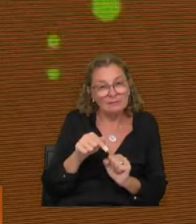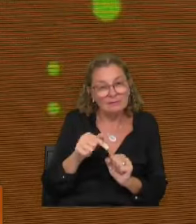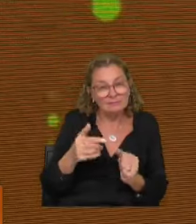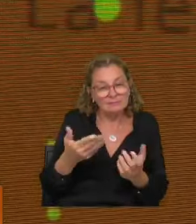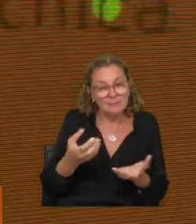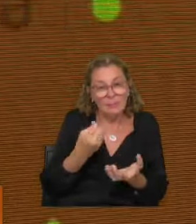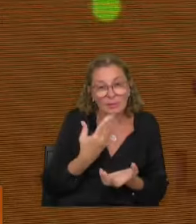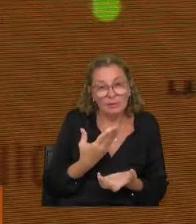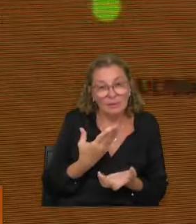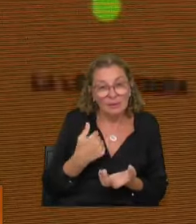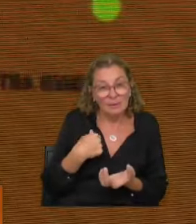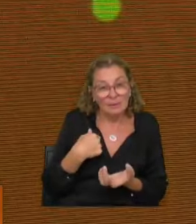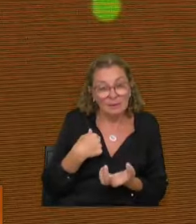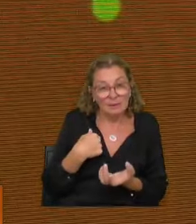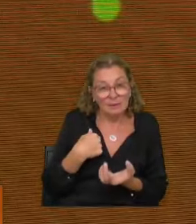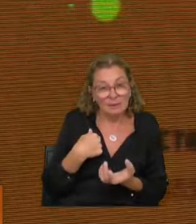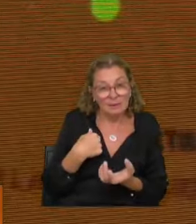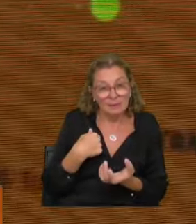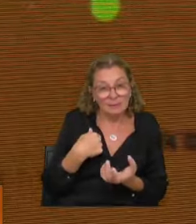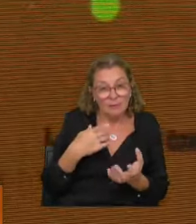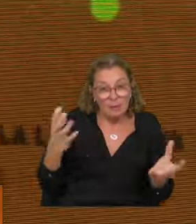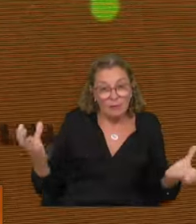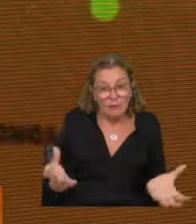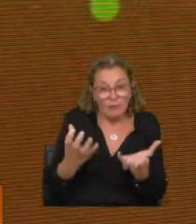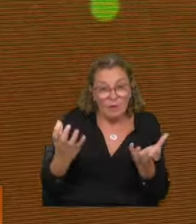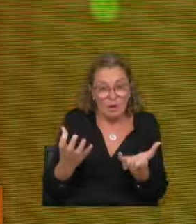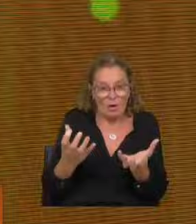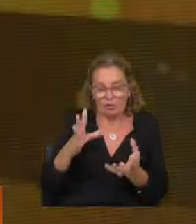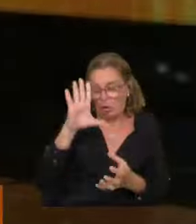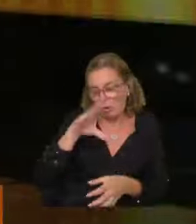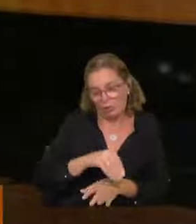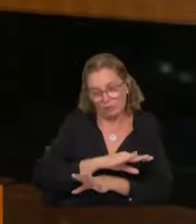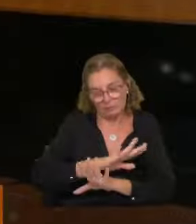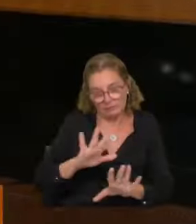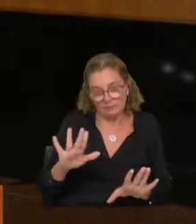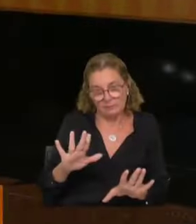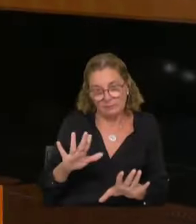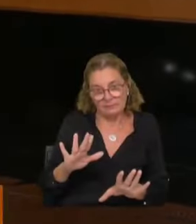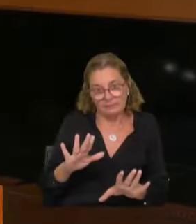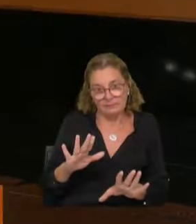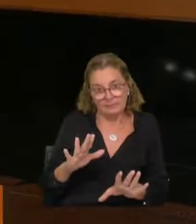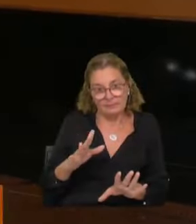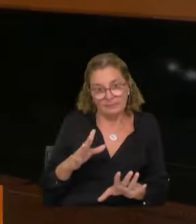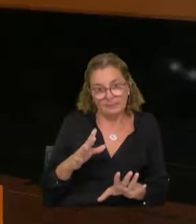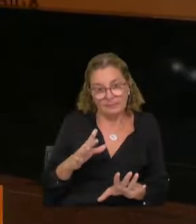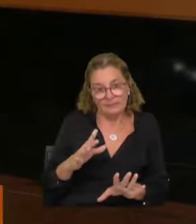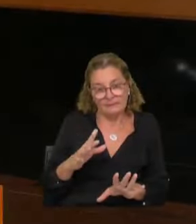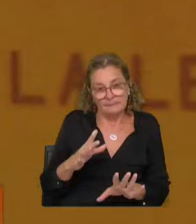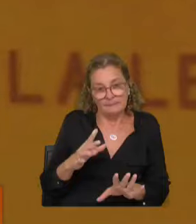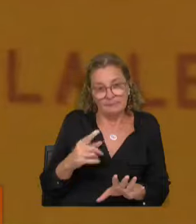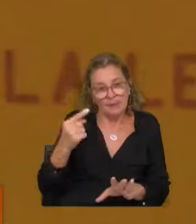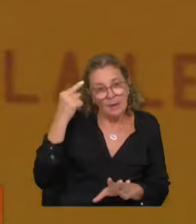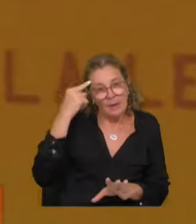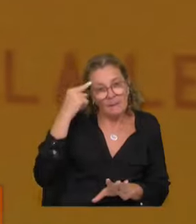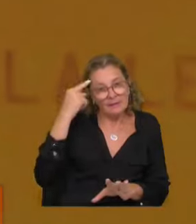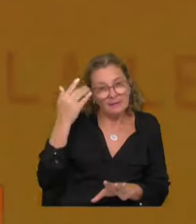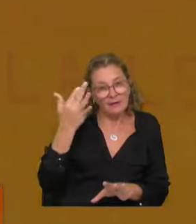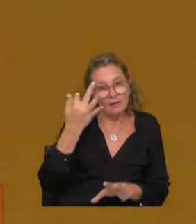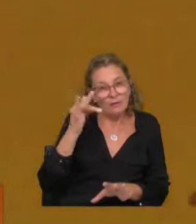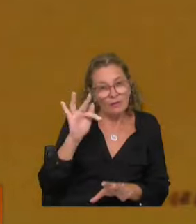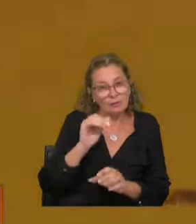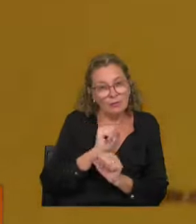porque a mí me dan ganas A mí me dan ganas de prender fuego todo pero Eh bueno vamos a pensar que hay un futuro